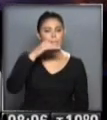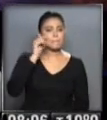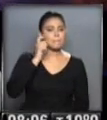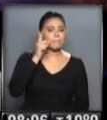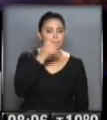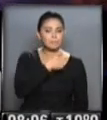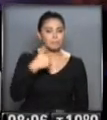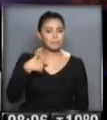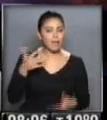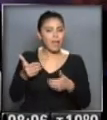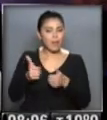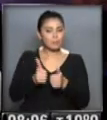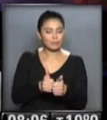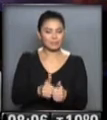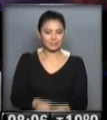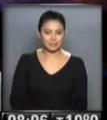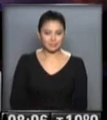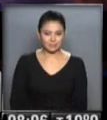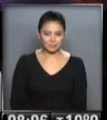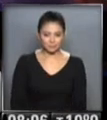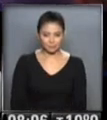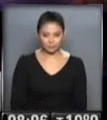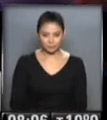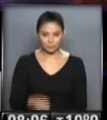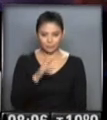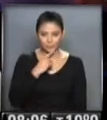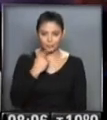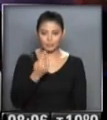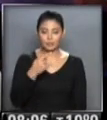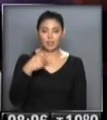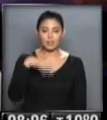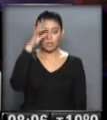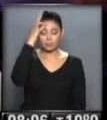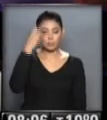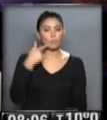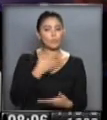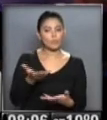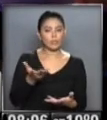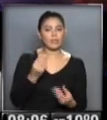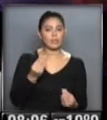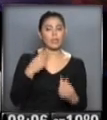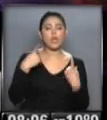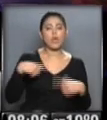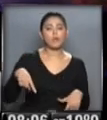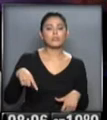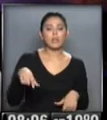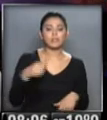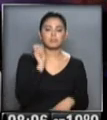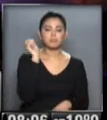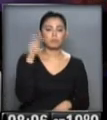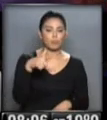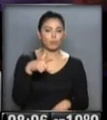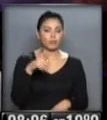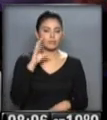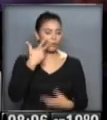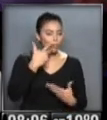primeros en acompañar el mensaje. Es una obra que trata de descubrir los objetos cotidianos de una manera